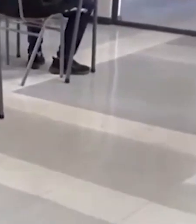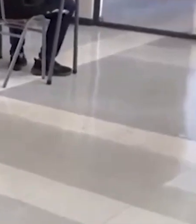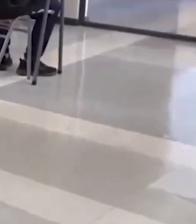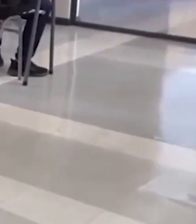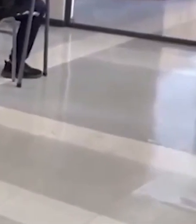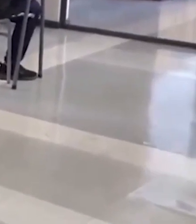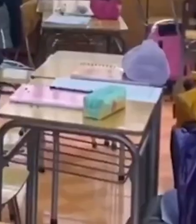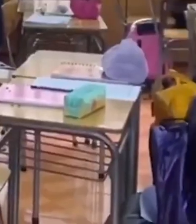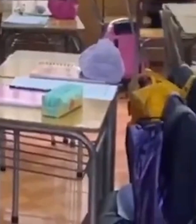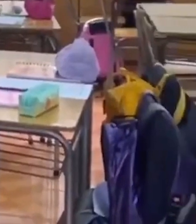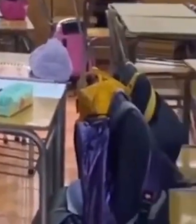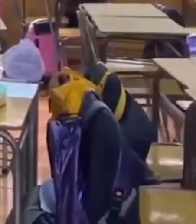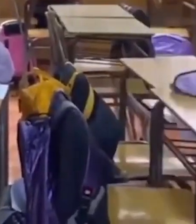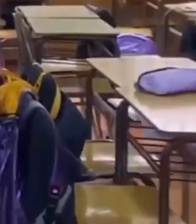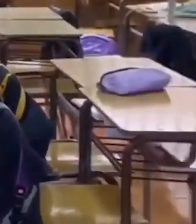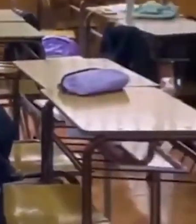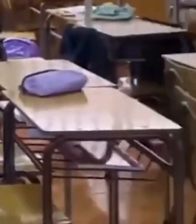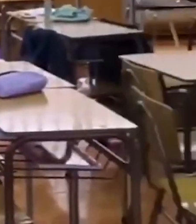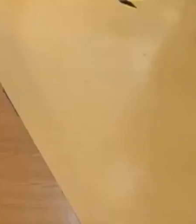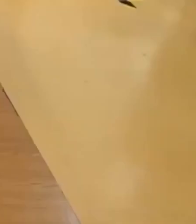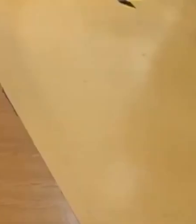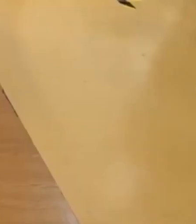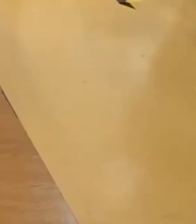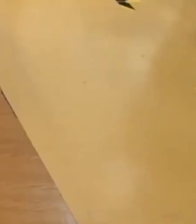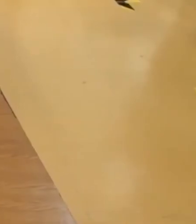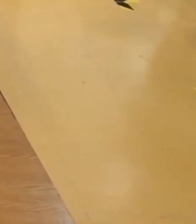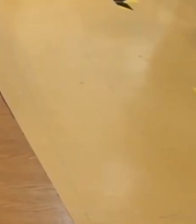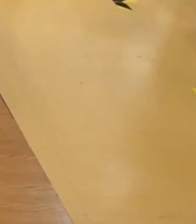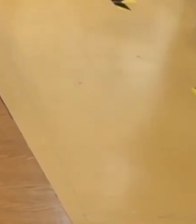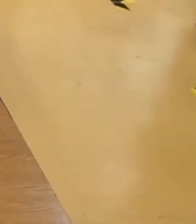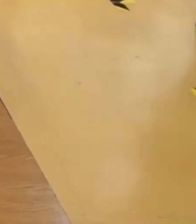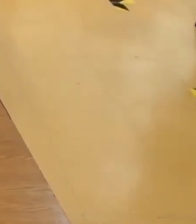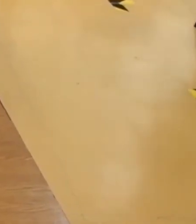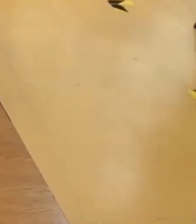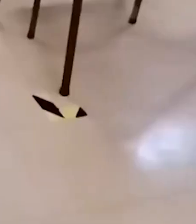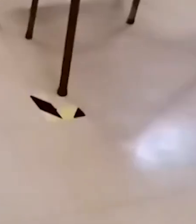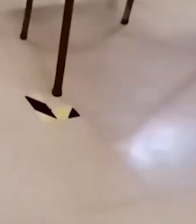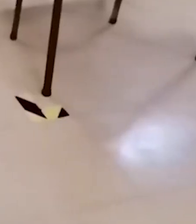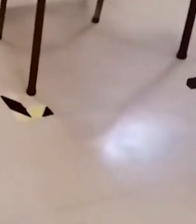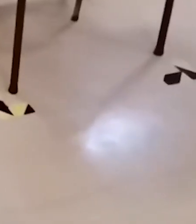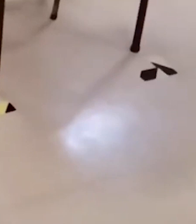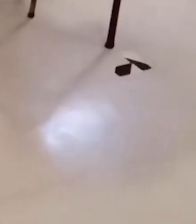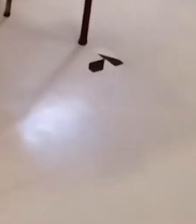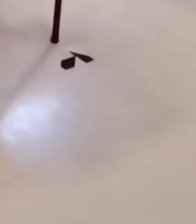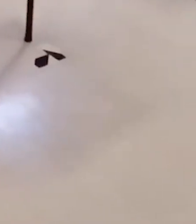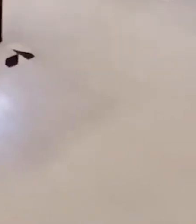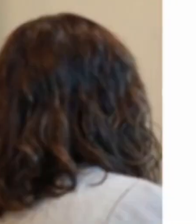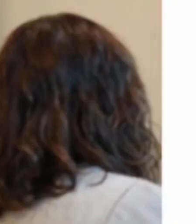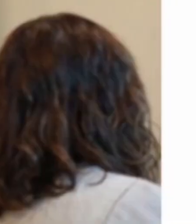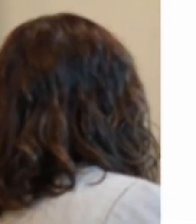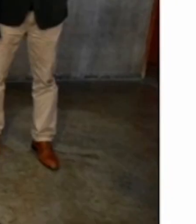El Ministerio de Educación informó de una mejoría en los niveles de asistencia a clases y matrículas de estudiantes, además de una baja en el ausentismo docente.